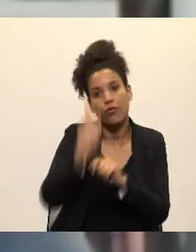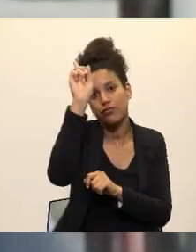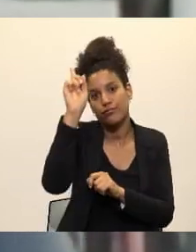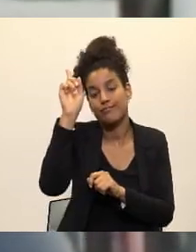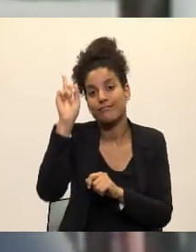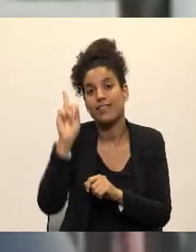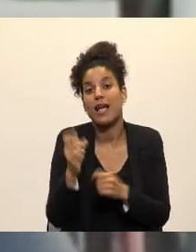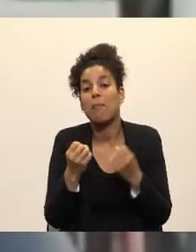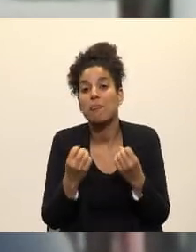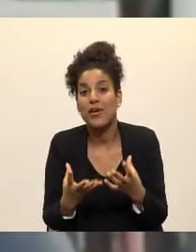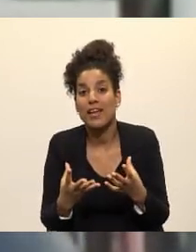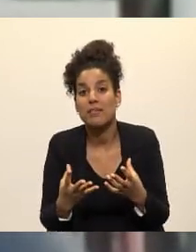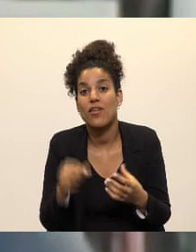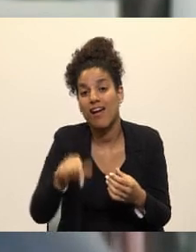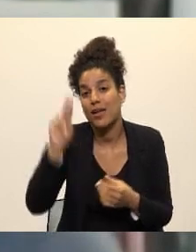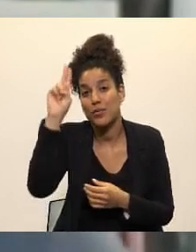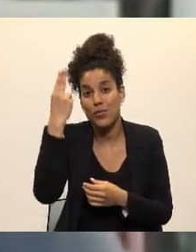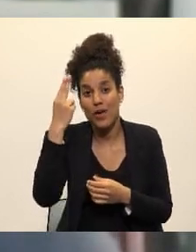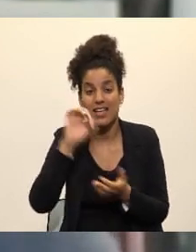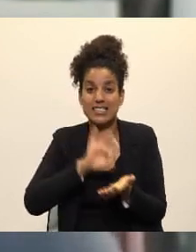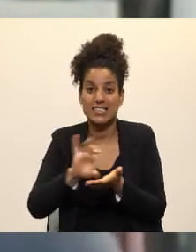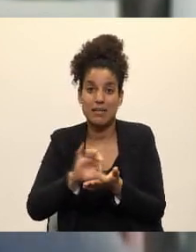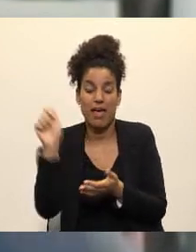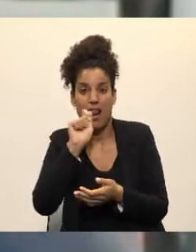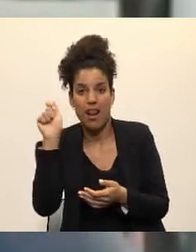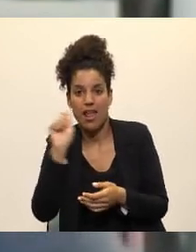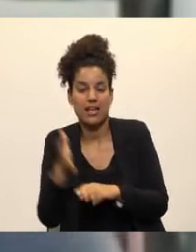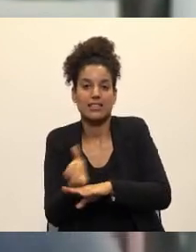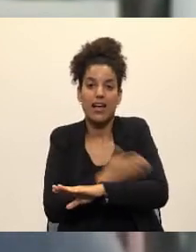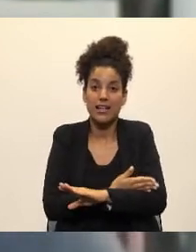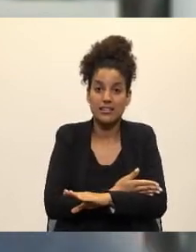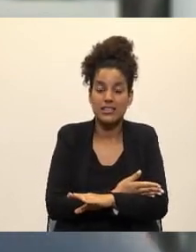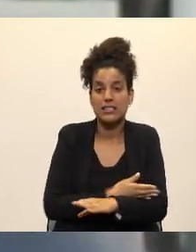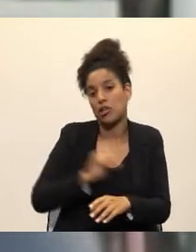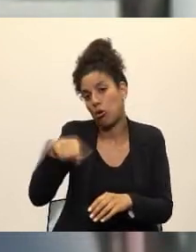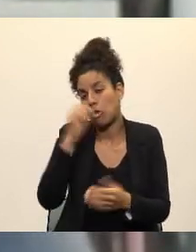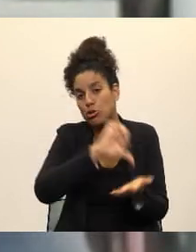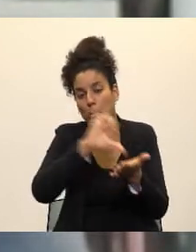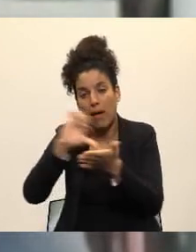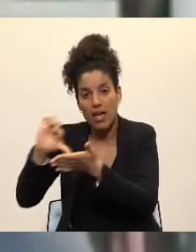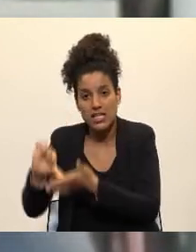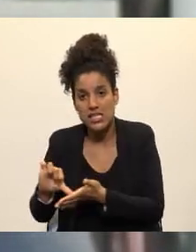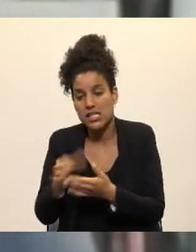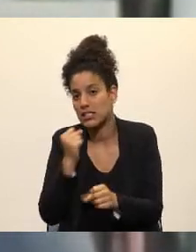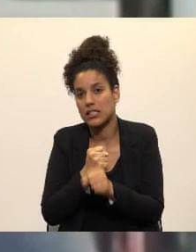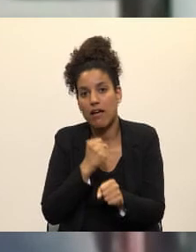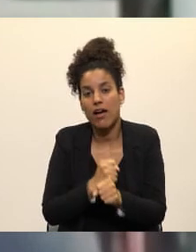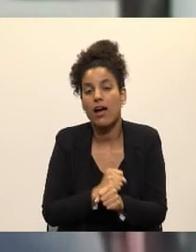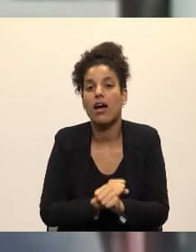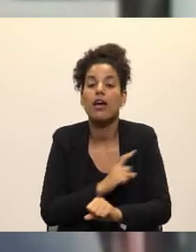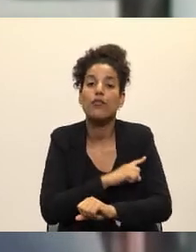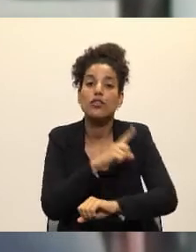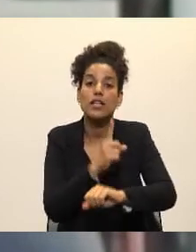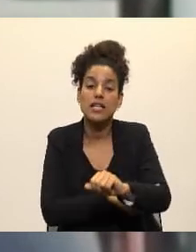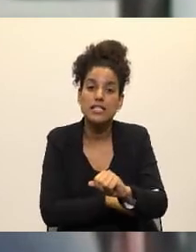por ejemplo, el sistema de alerta temprana. En otros países lo que se está trabajando es con fortalecer, lo dije muy al pasar,